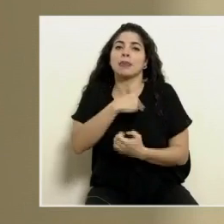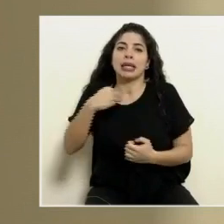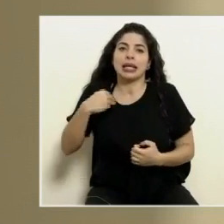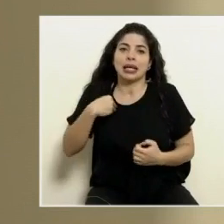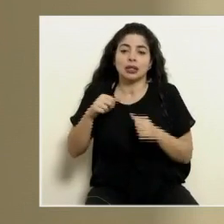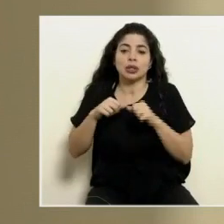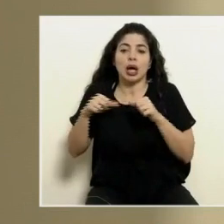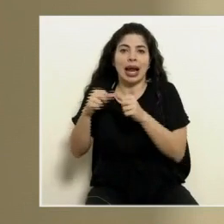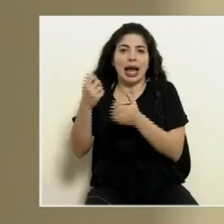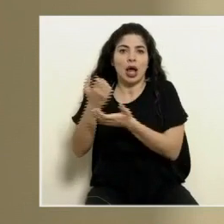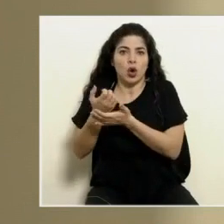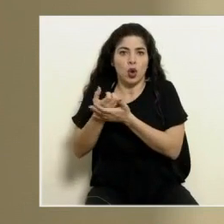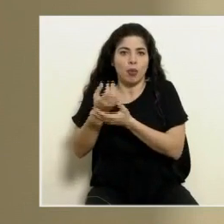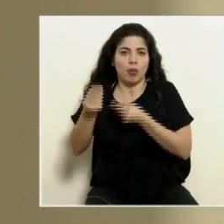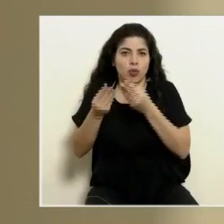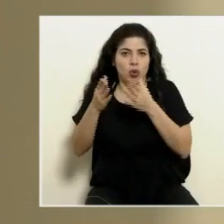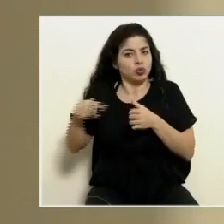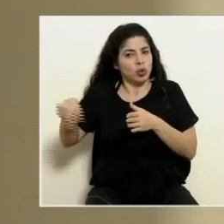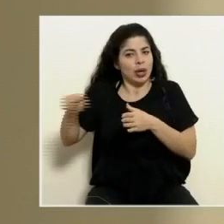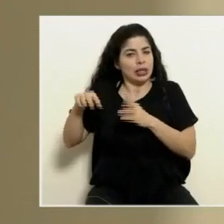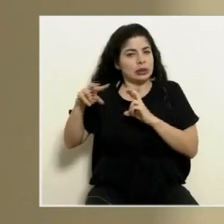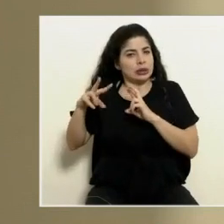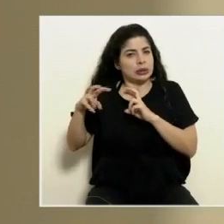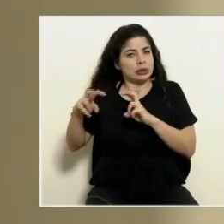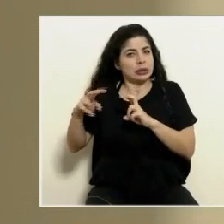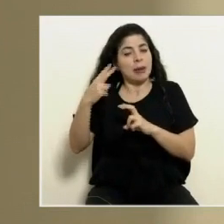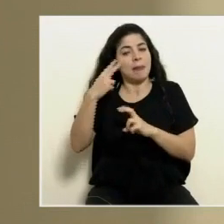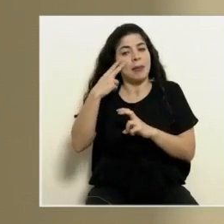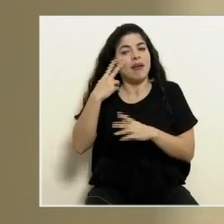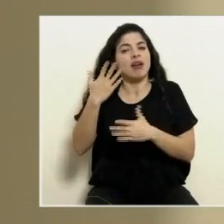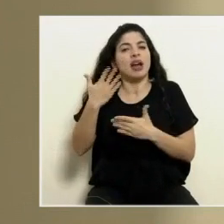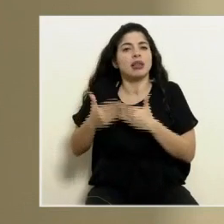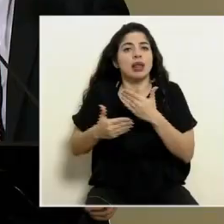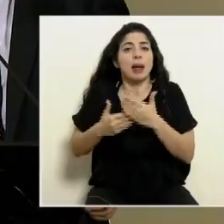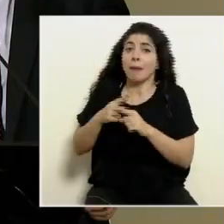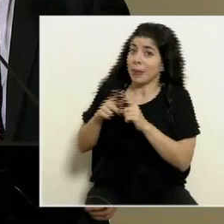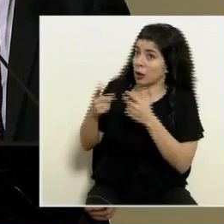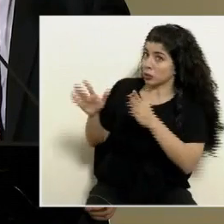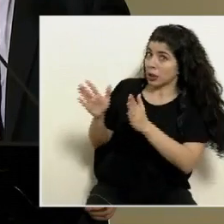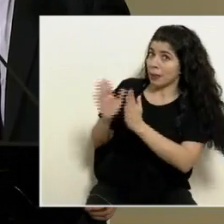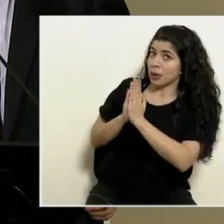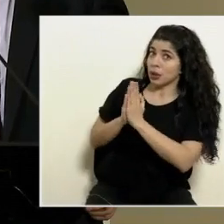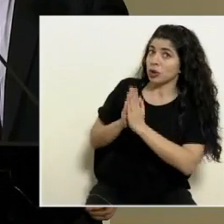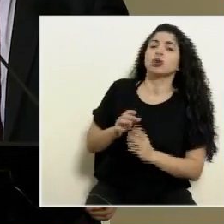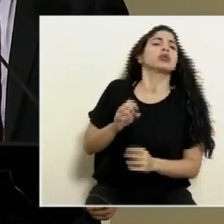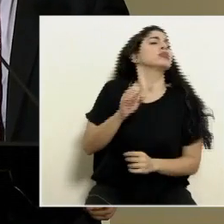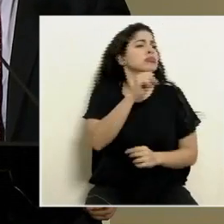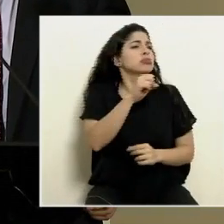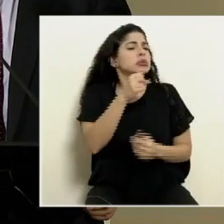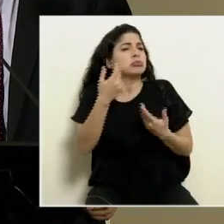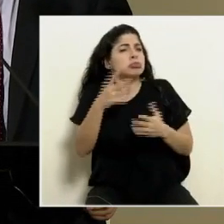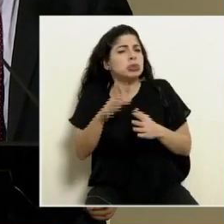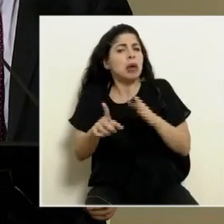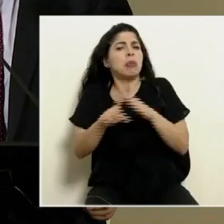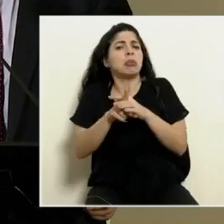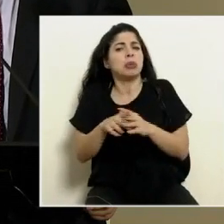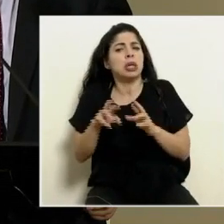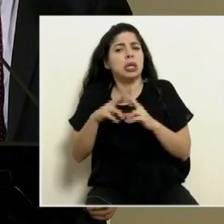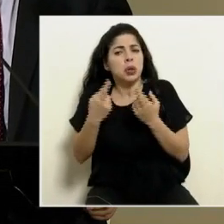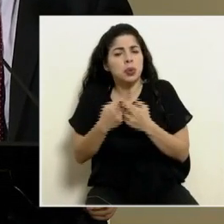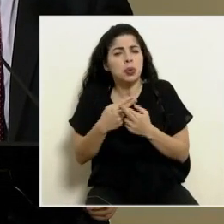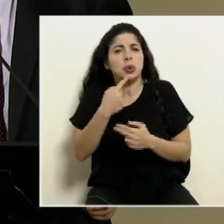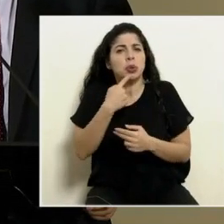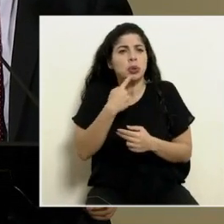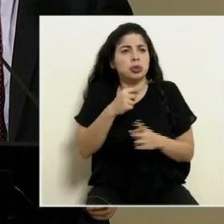sector económico y productivo, para poder seguir los trámites que esto conllevaría. Sí se ha mencionado en las diferentes reuniones de